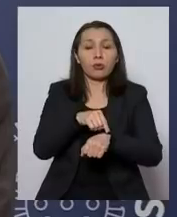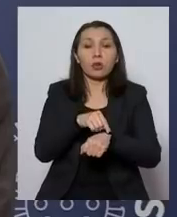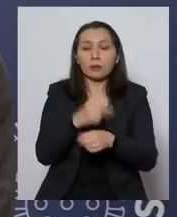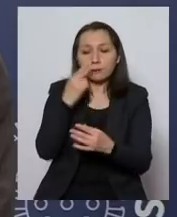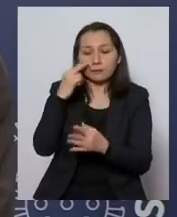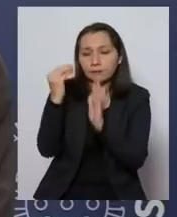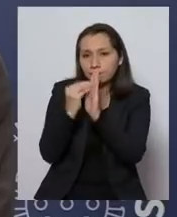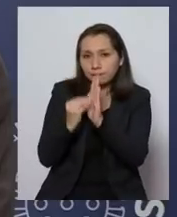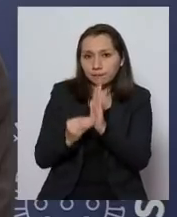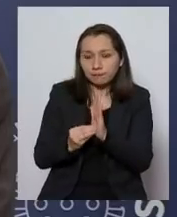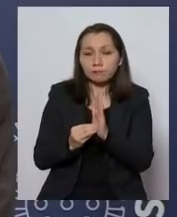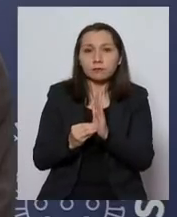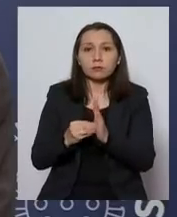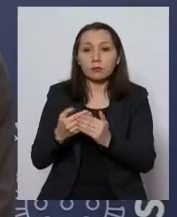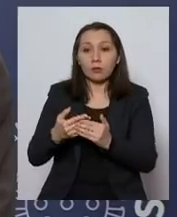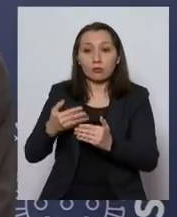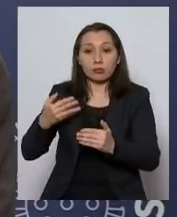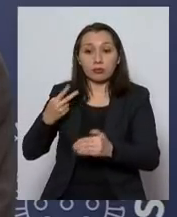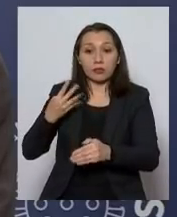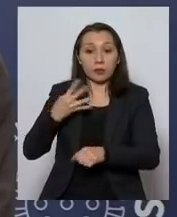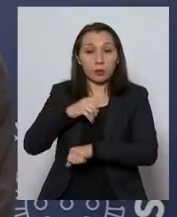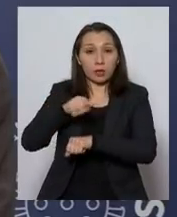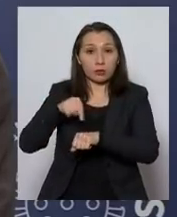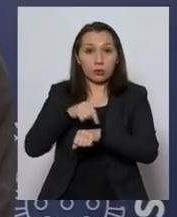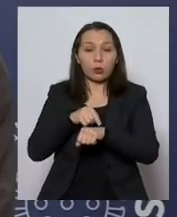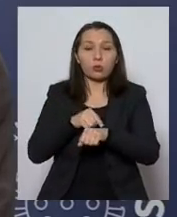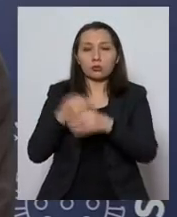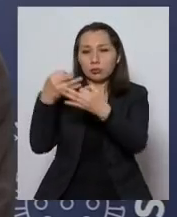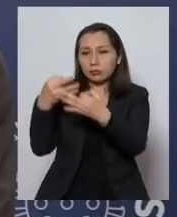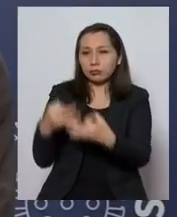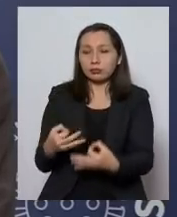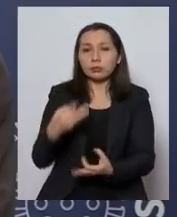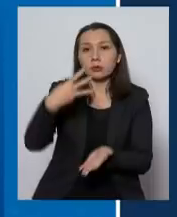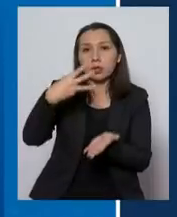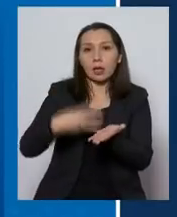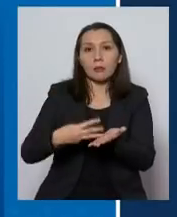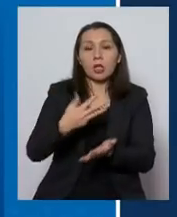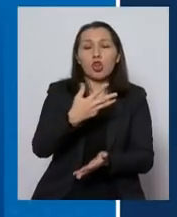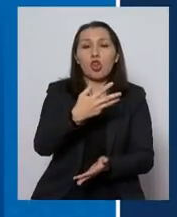Que hemos registrado en las últimas 24 horas un total de